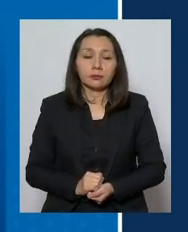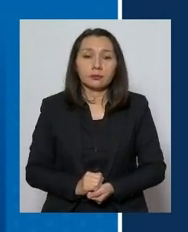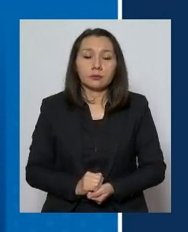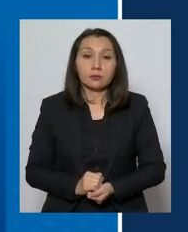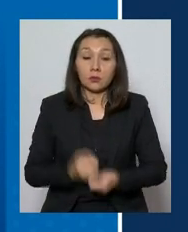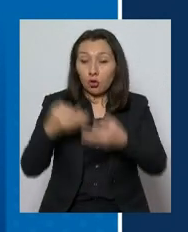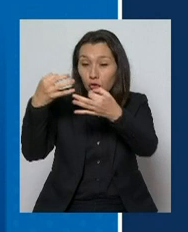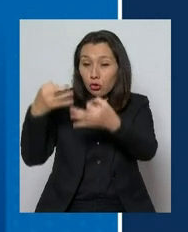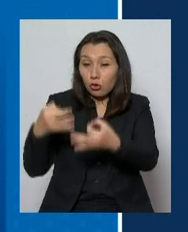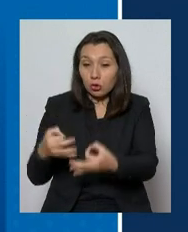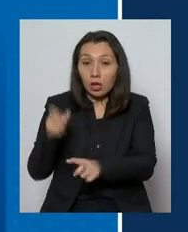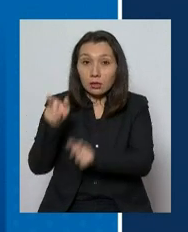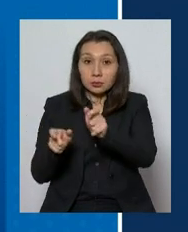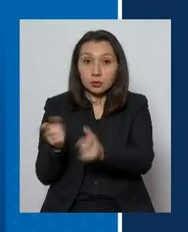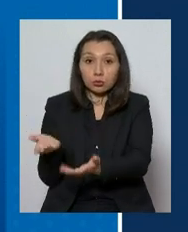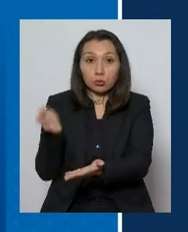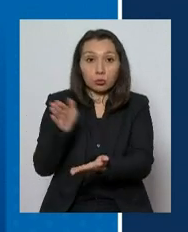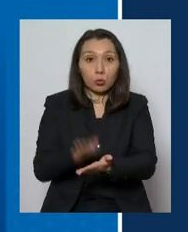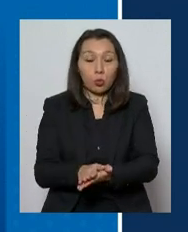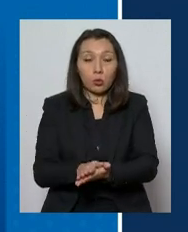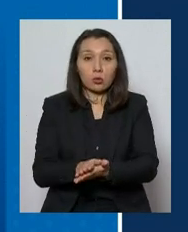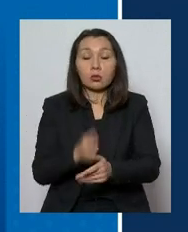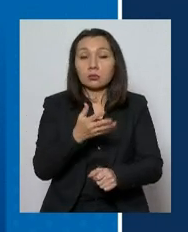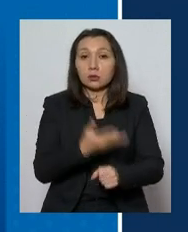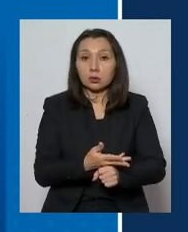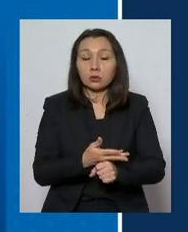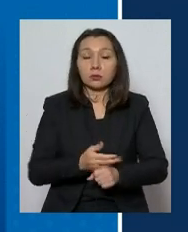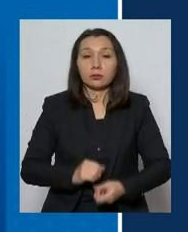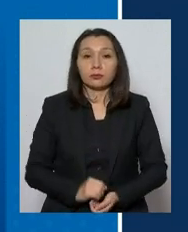Del total de fallecidos hay